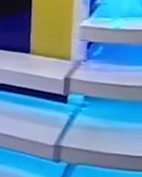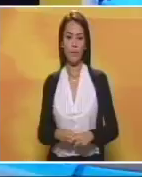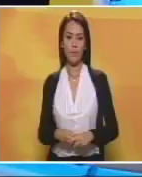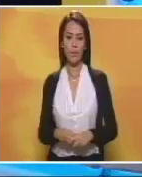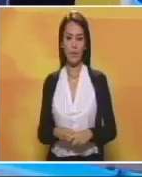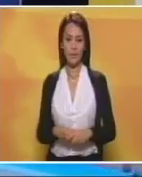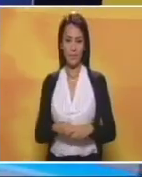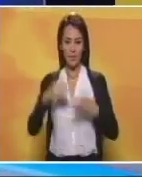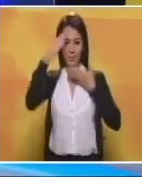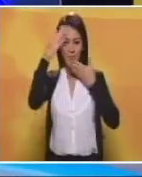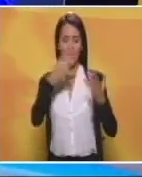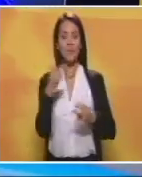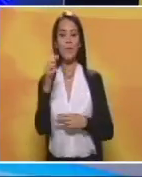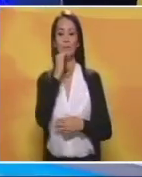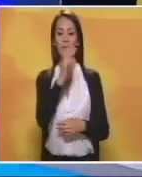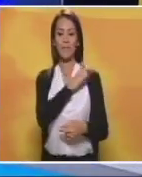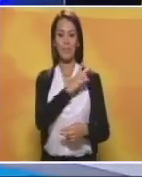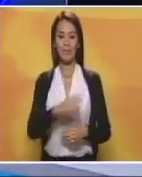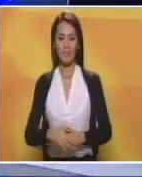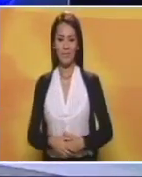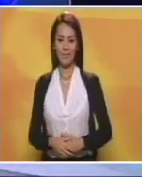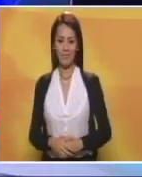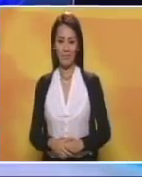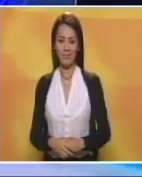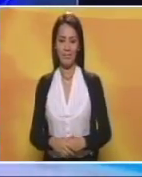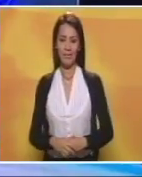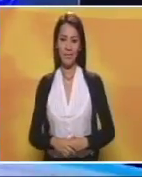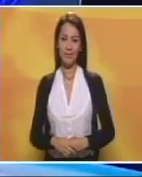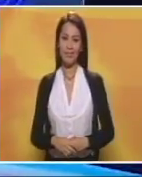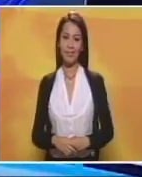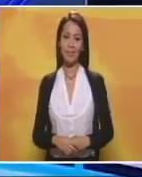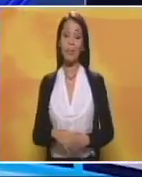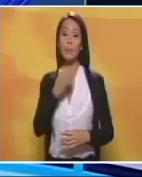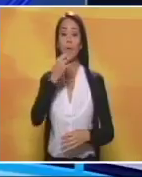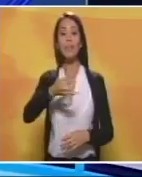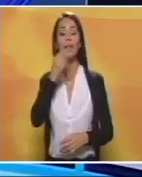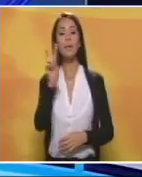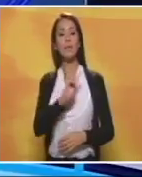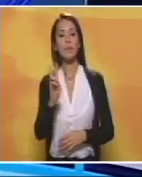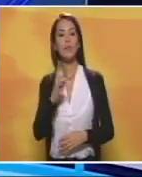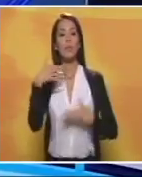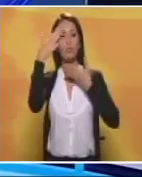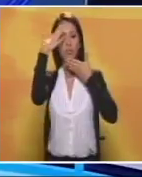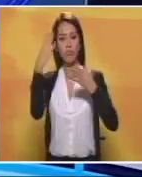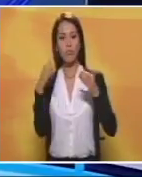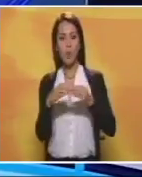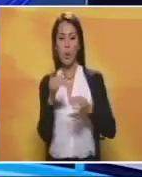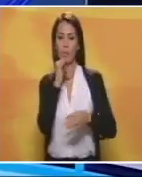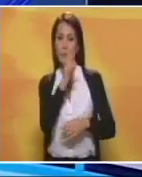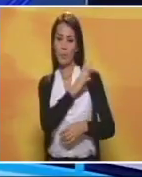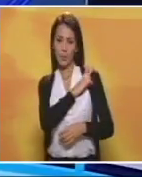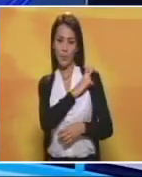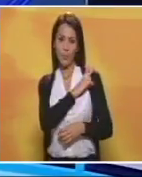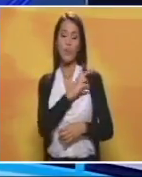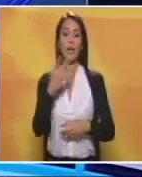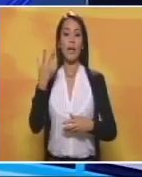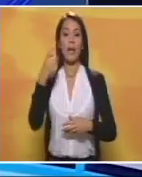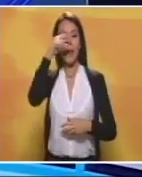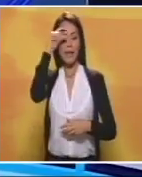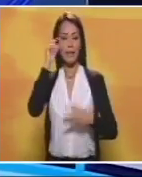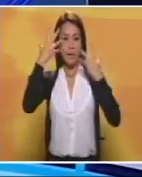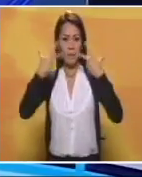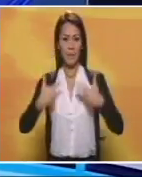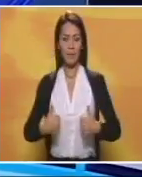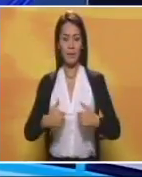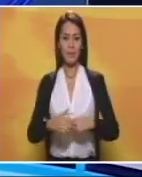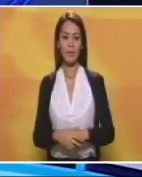Hola, ¿qué tal amigos? Bienvenidos a la emisión meridiana de su noticiero Venevisión. Muy buenas tardes, Venezuela. Les saludamos en nombre del equipo de Noticiero Venevisión, Milagro